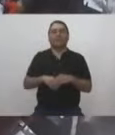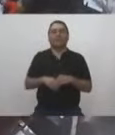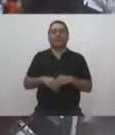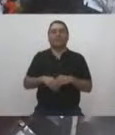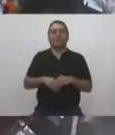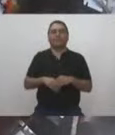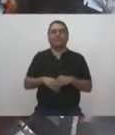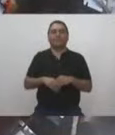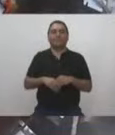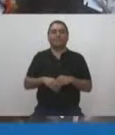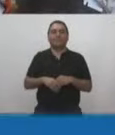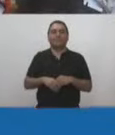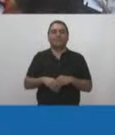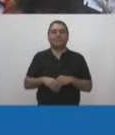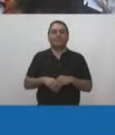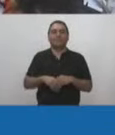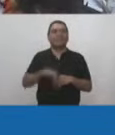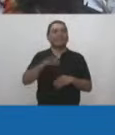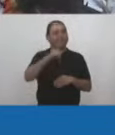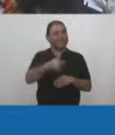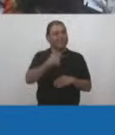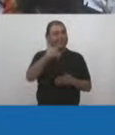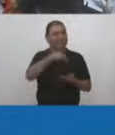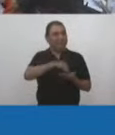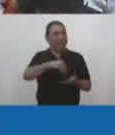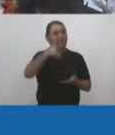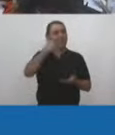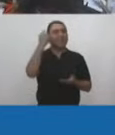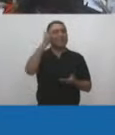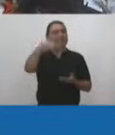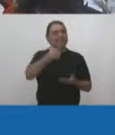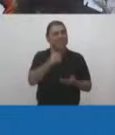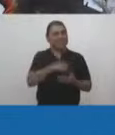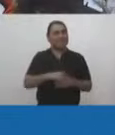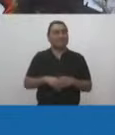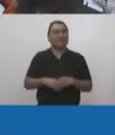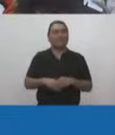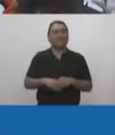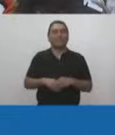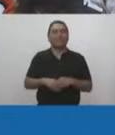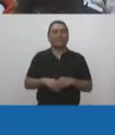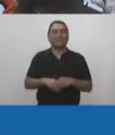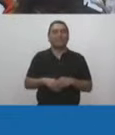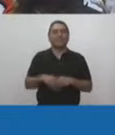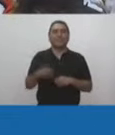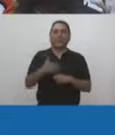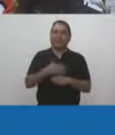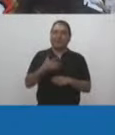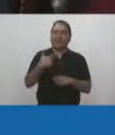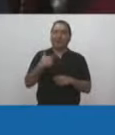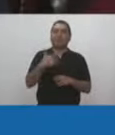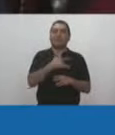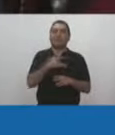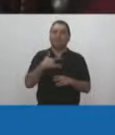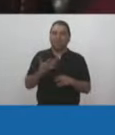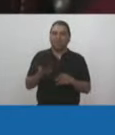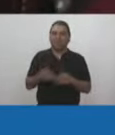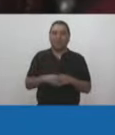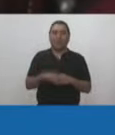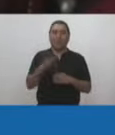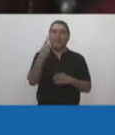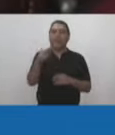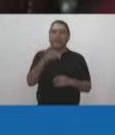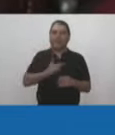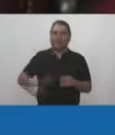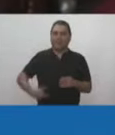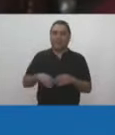Sin duda que es así, sin duda que es así. Por eso espero que en algún momento, si bien este es un tema complejo, lo podamos debatir a la luz del día y